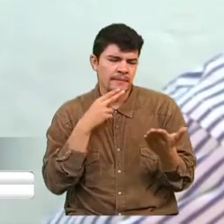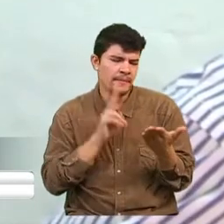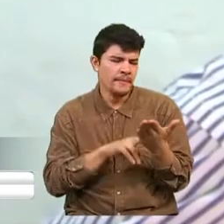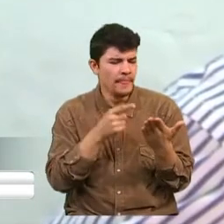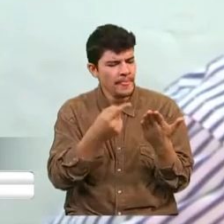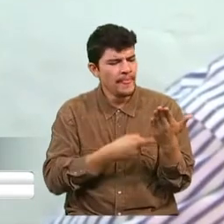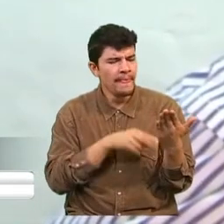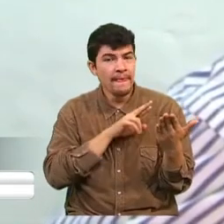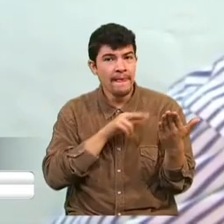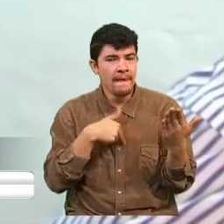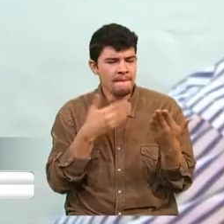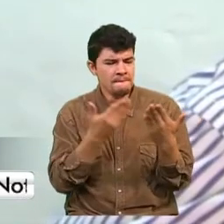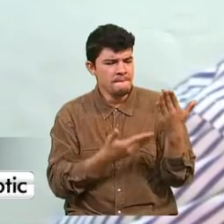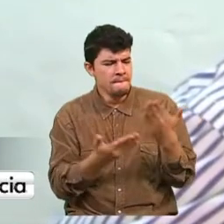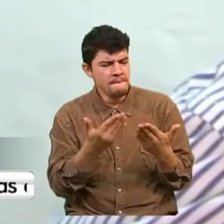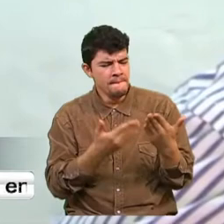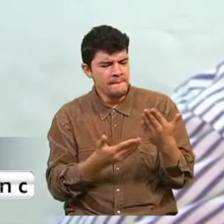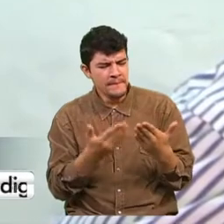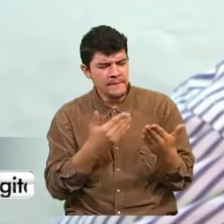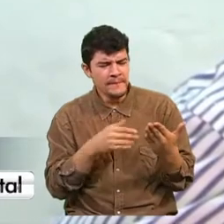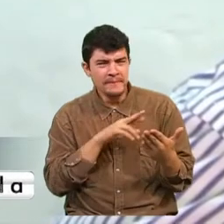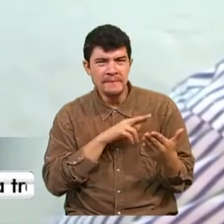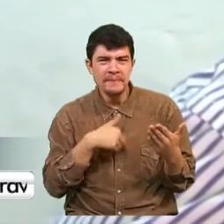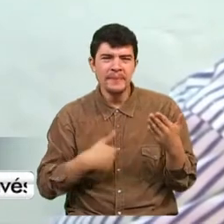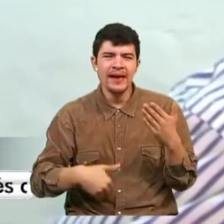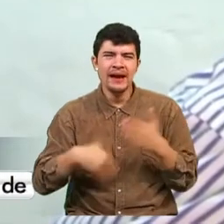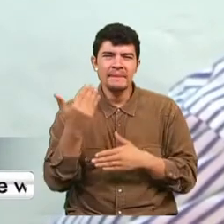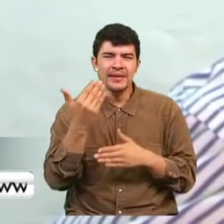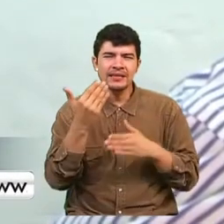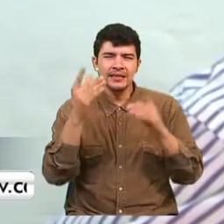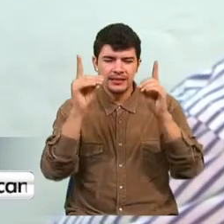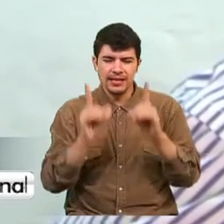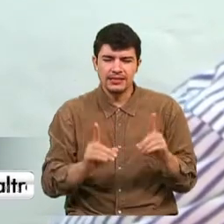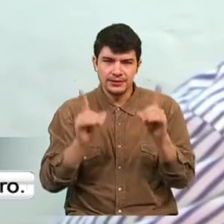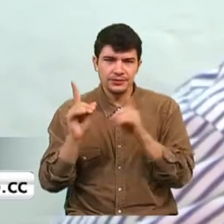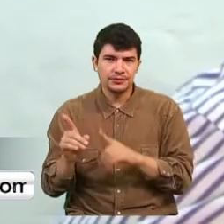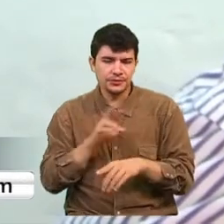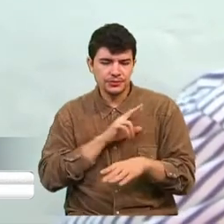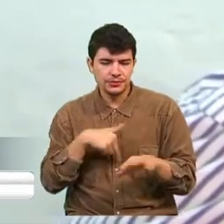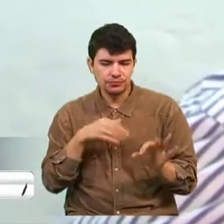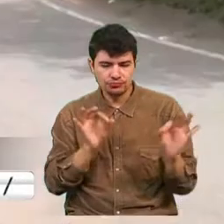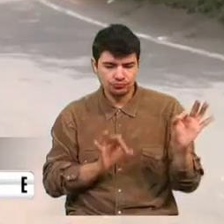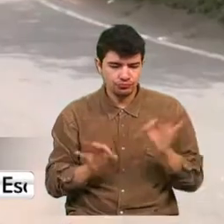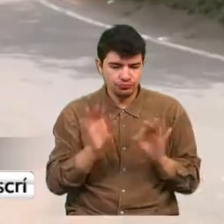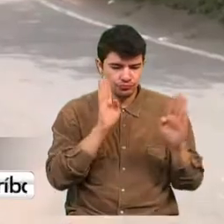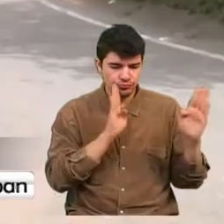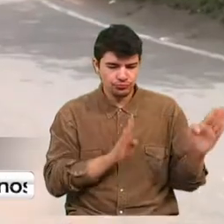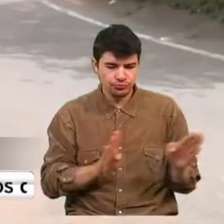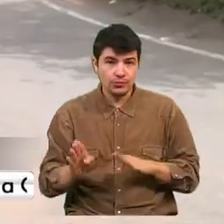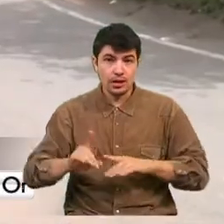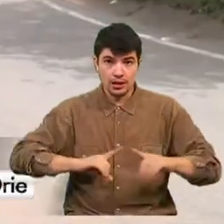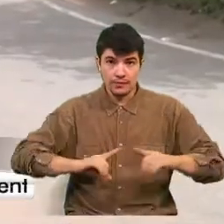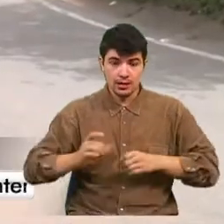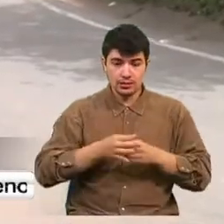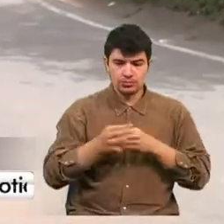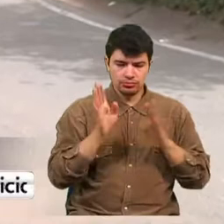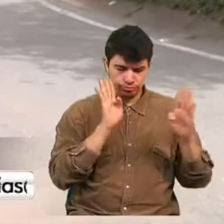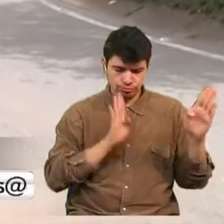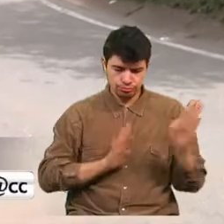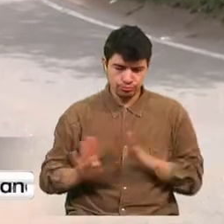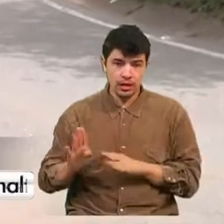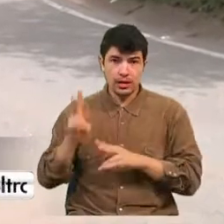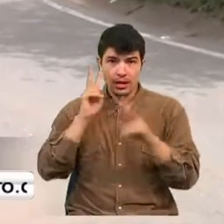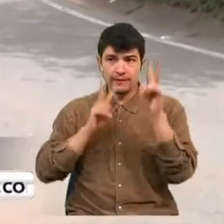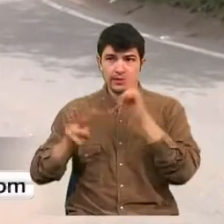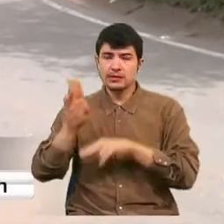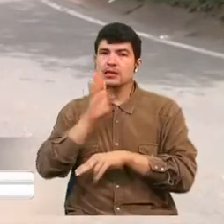nosotros empezamos de una vez a hacer todas las determinaciones que podamos organizar como administración municipal. La